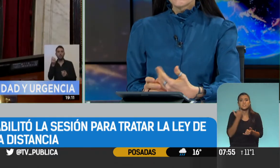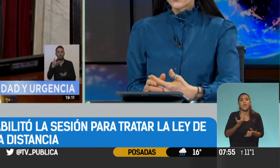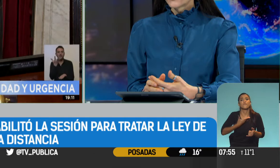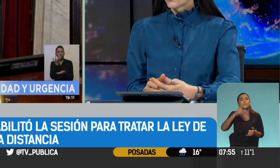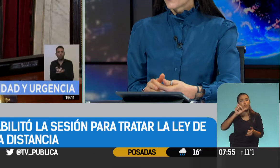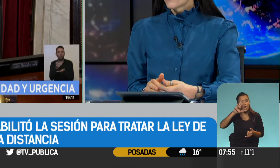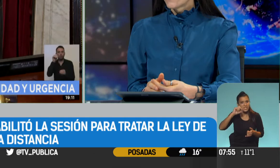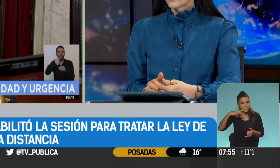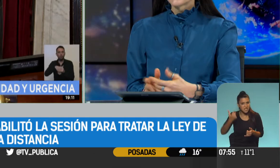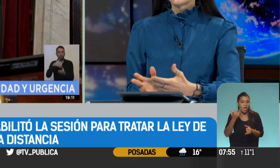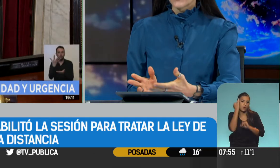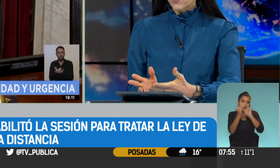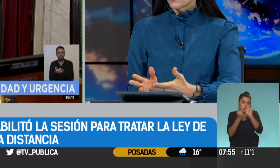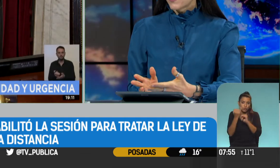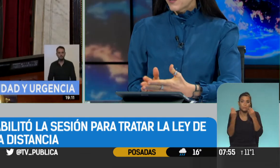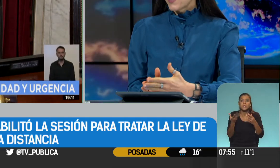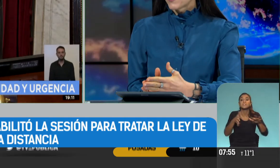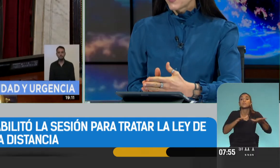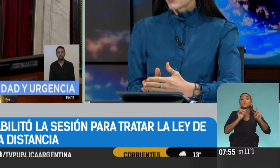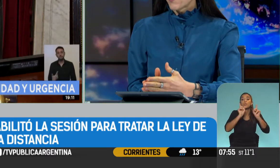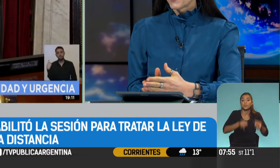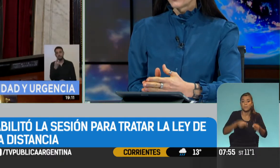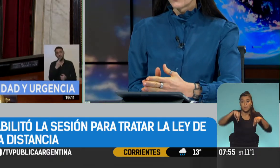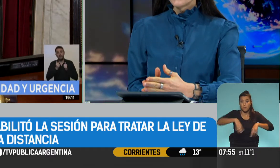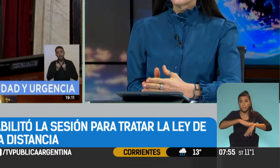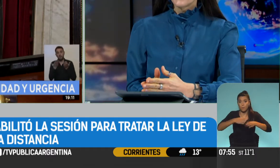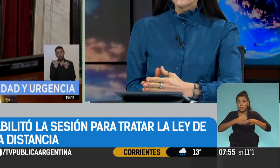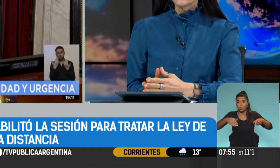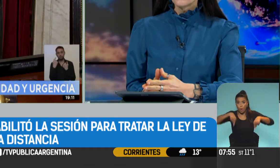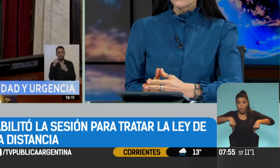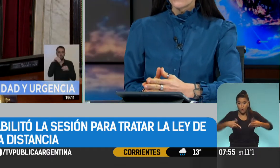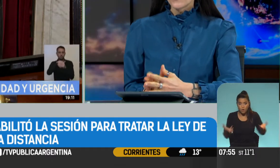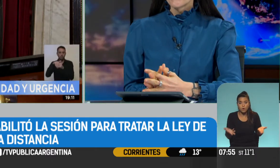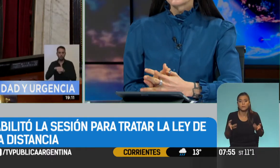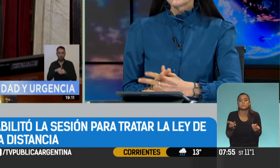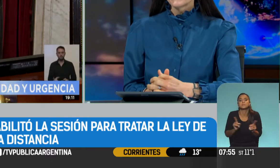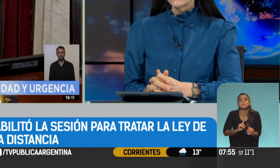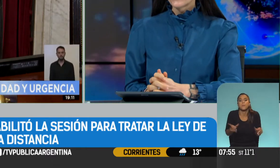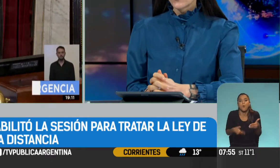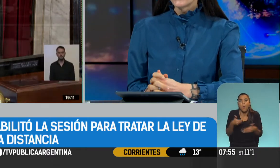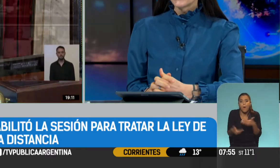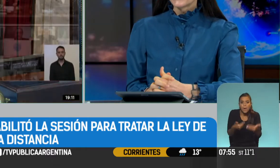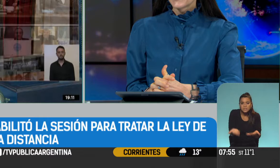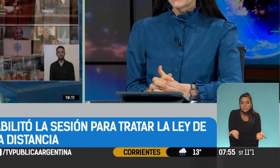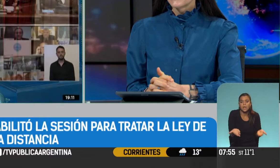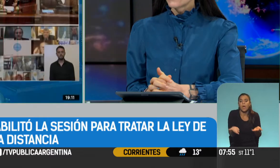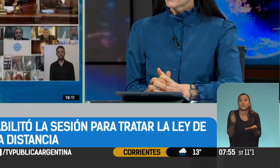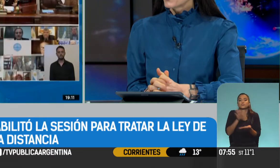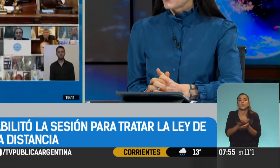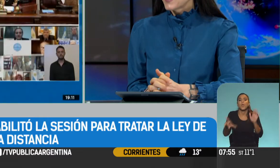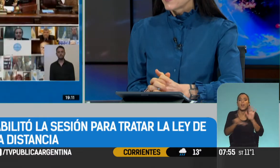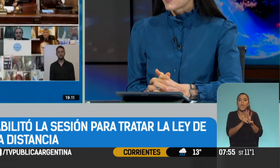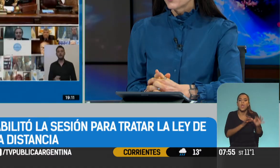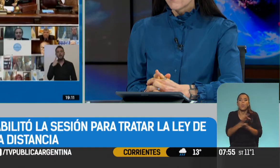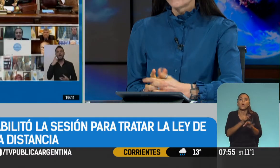Florencia, y por otro lado por la situación que se atraviesa en este momento. Pero además tampoco avanzaron con la ley de